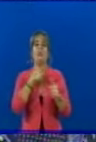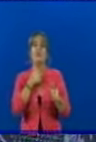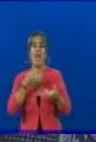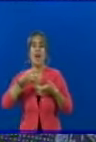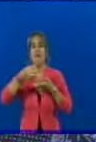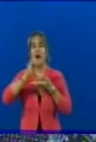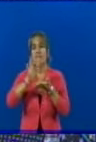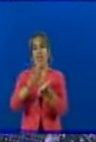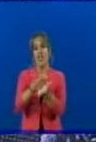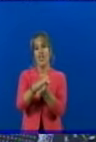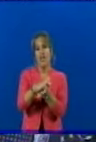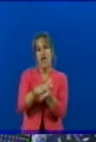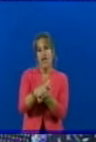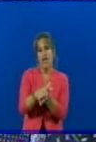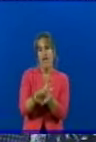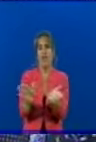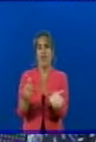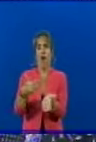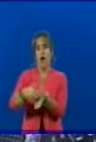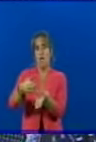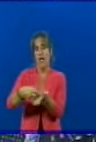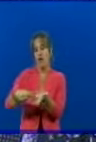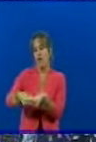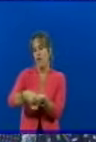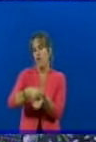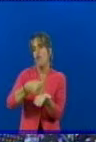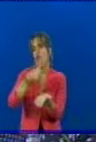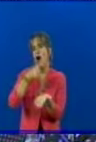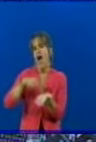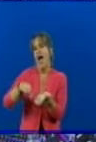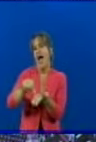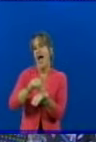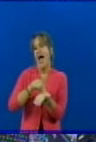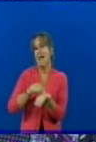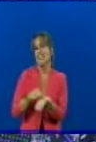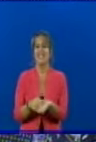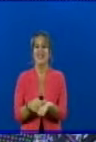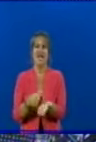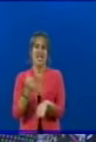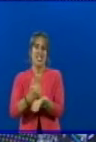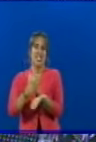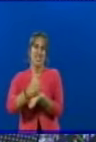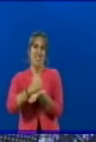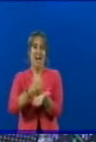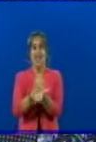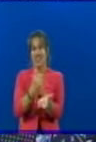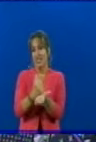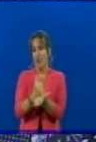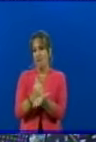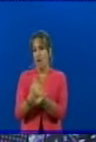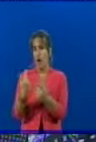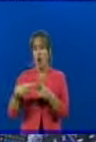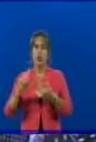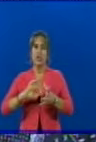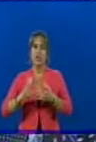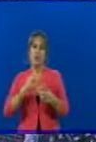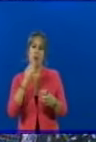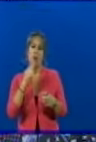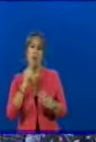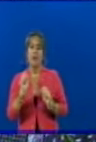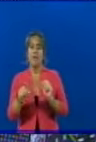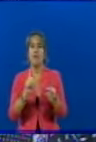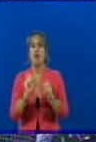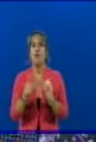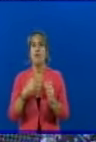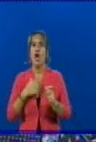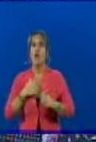una croqueta, una vianda con mojo, un chatino vaporizado, o sea, otra porción alternativa que la porción también puede adquirir